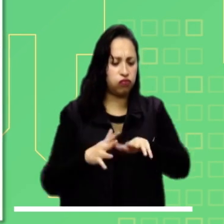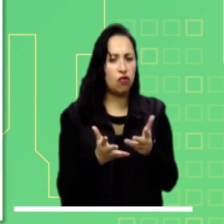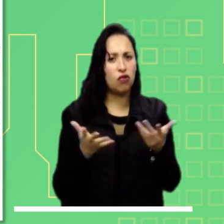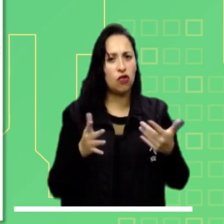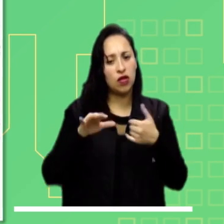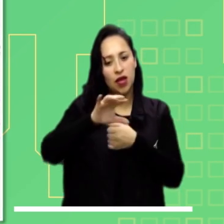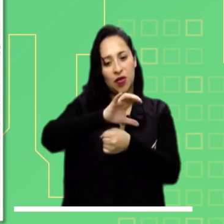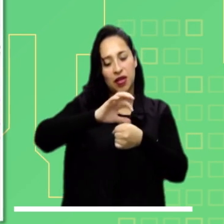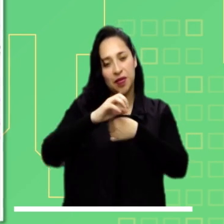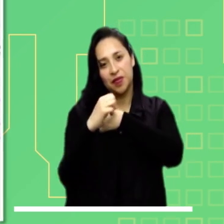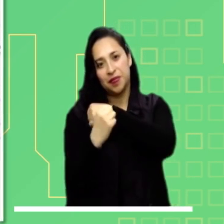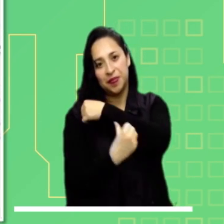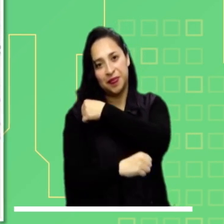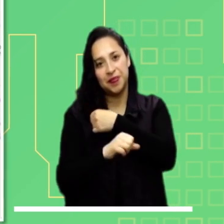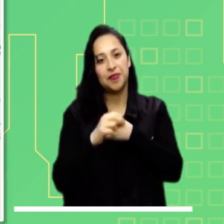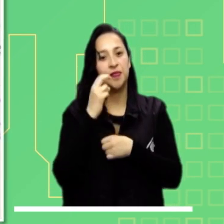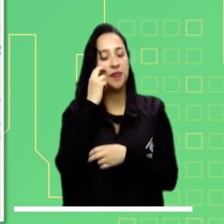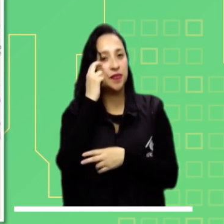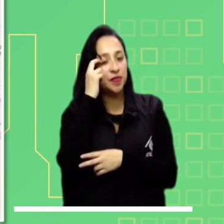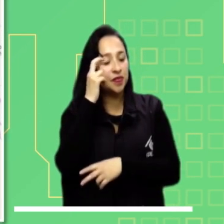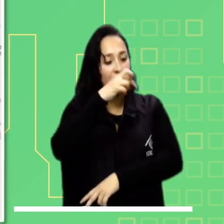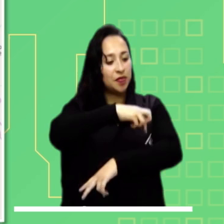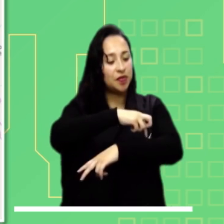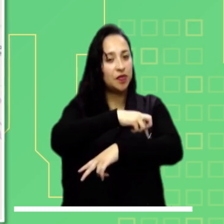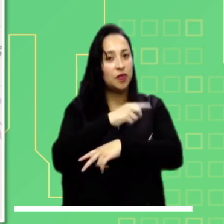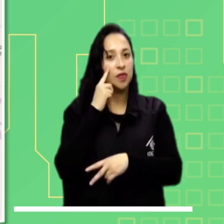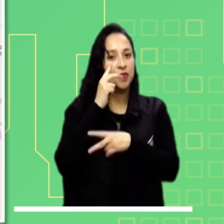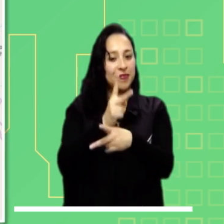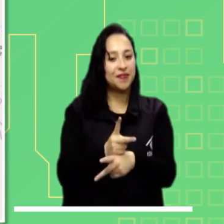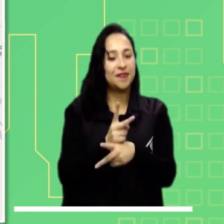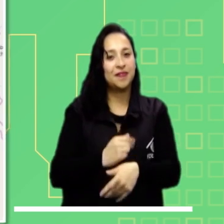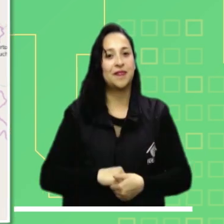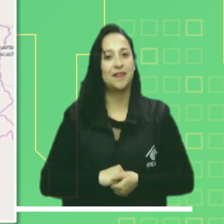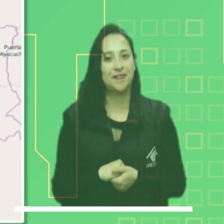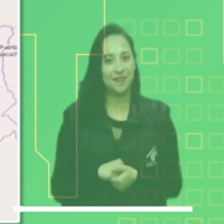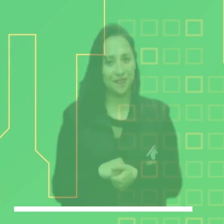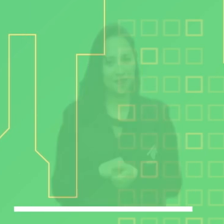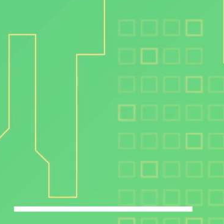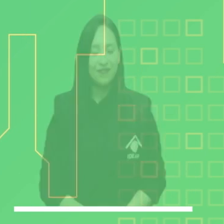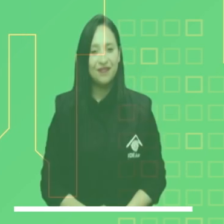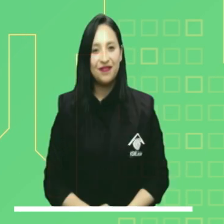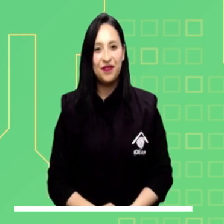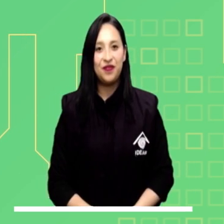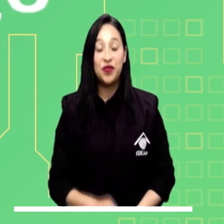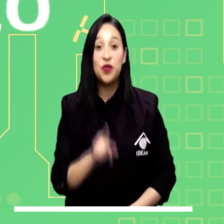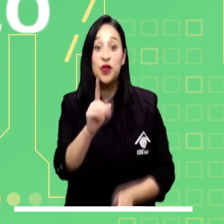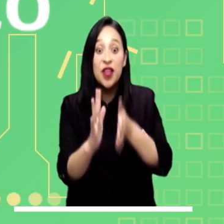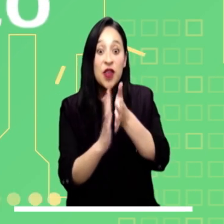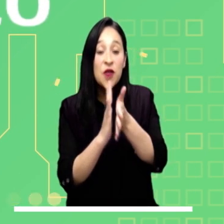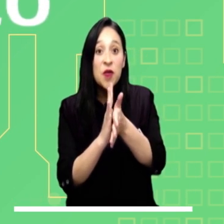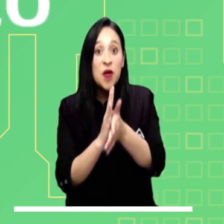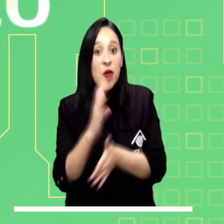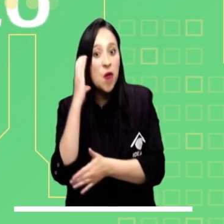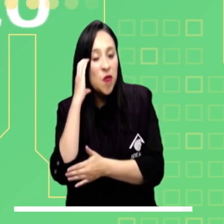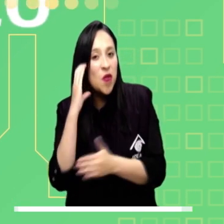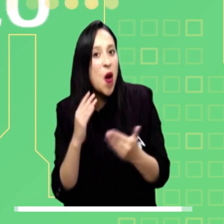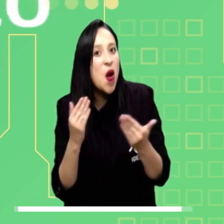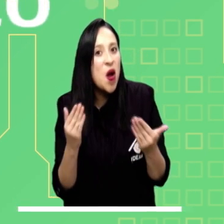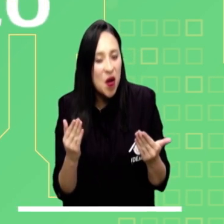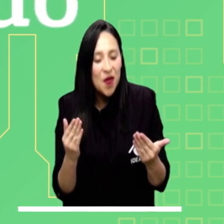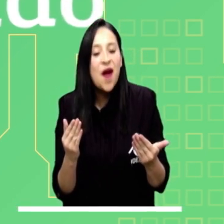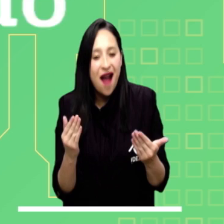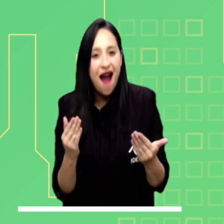Pueden haber derrumbes en zonas inestables de Cundinamarca, Boyacá, Chocó y Putumayo. Manténgase bien